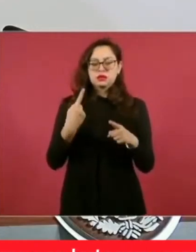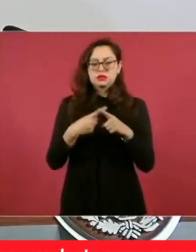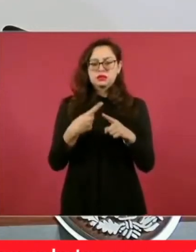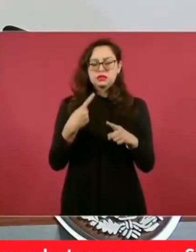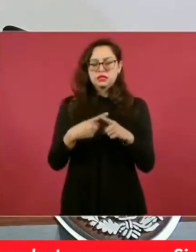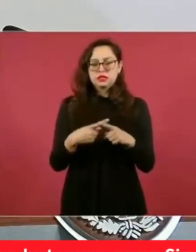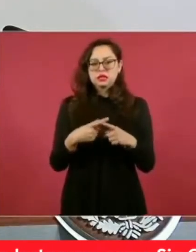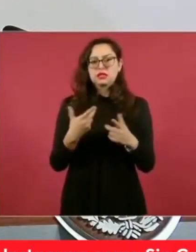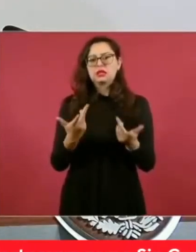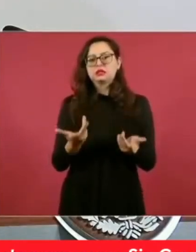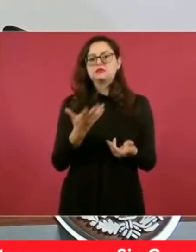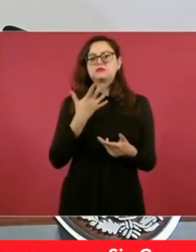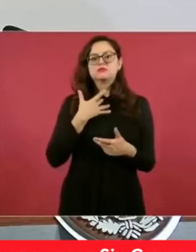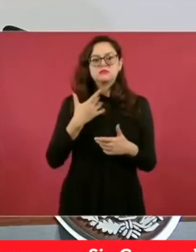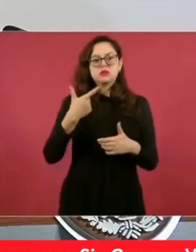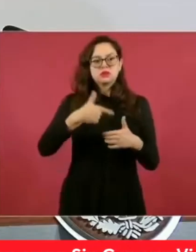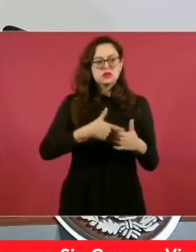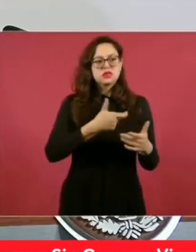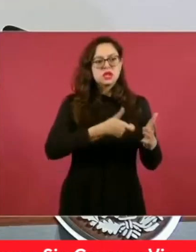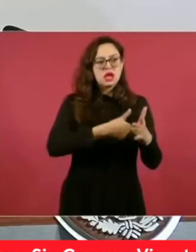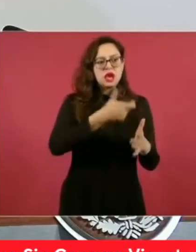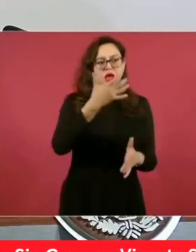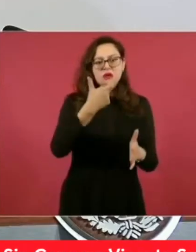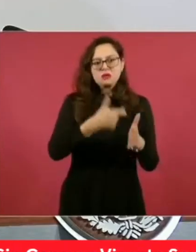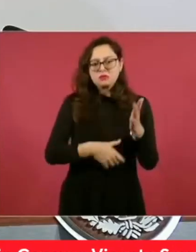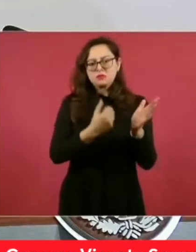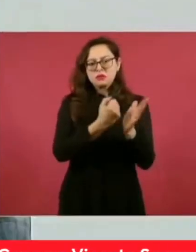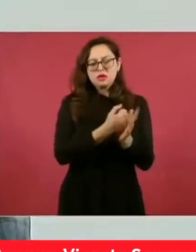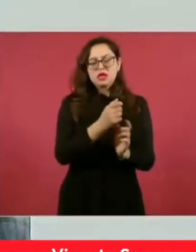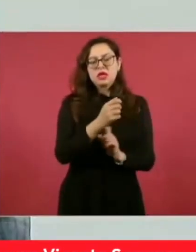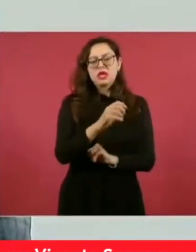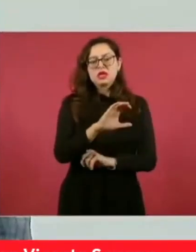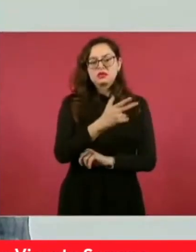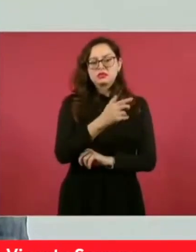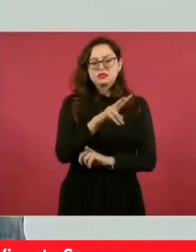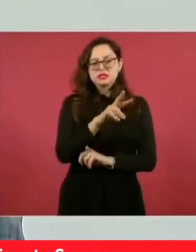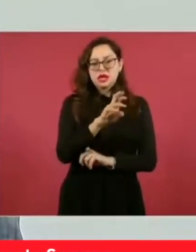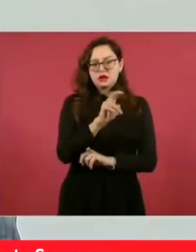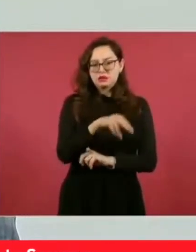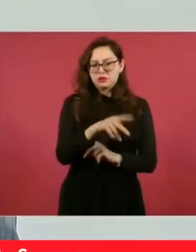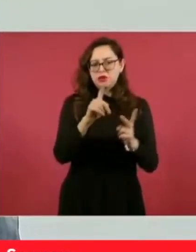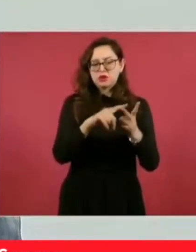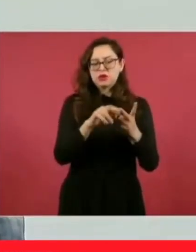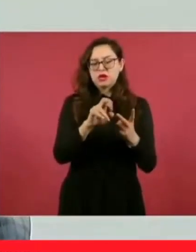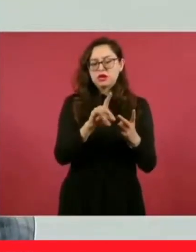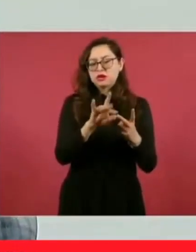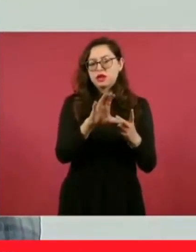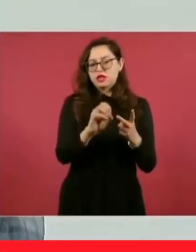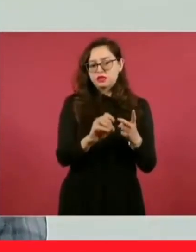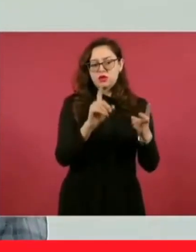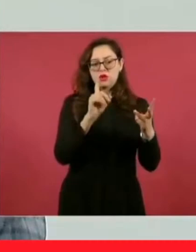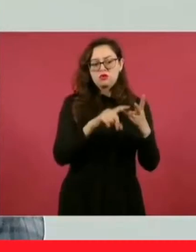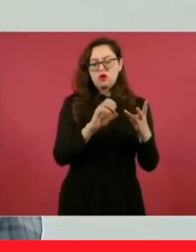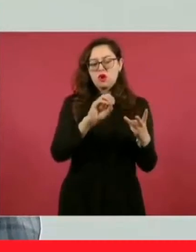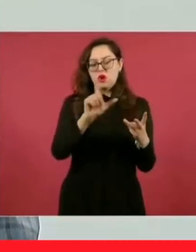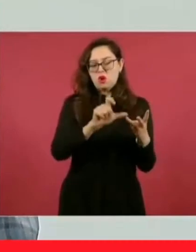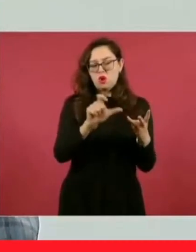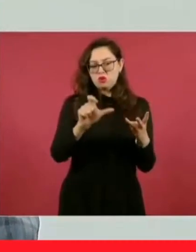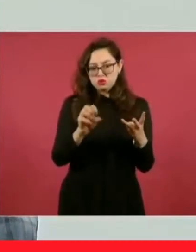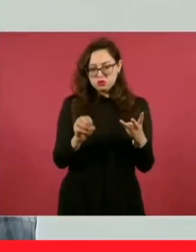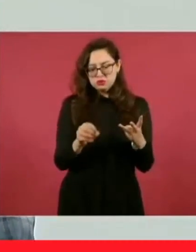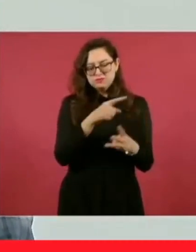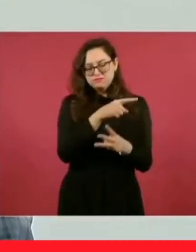es las franquicias a nivel nacional, y tenemos a Chevron, Redco y Oxogas con aquellas franquicias con indicadores más